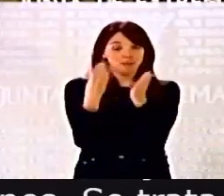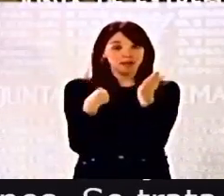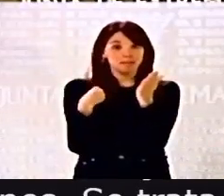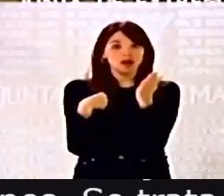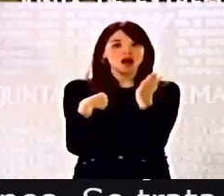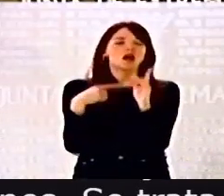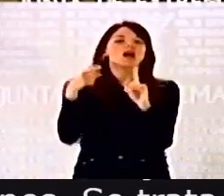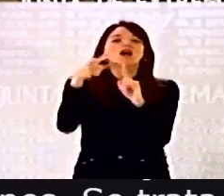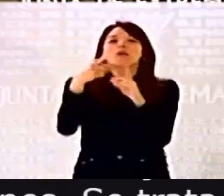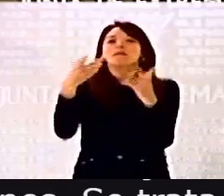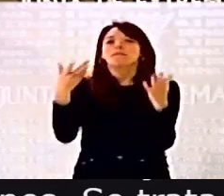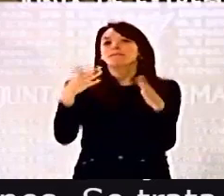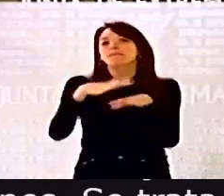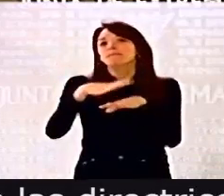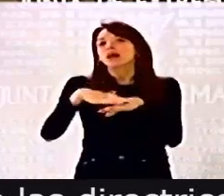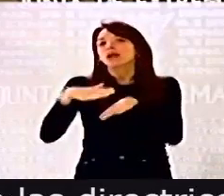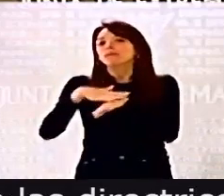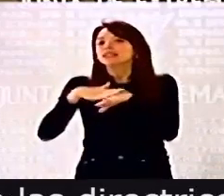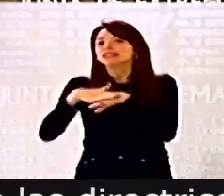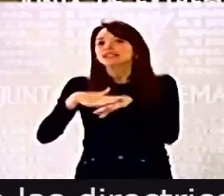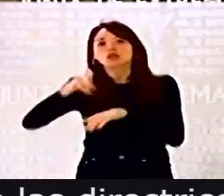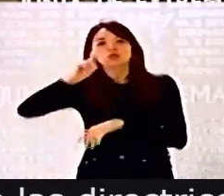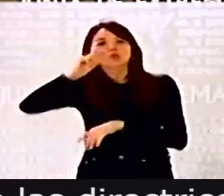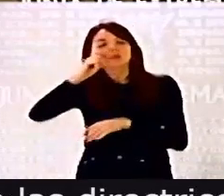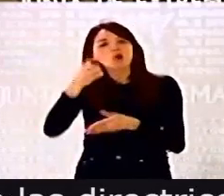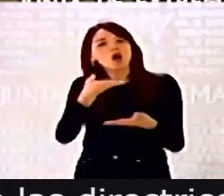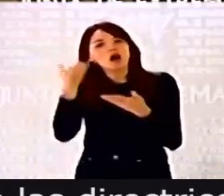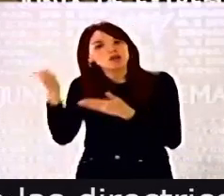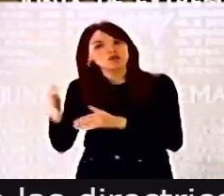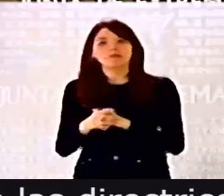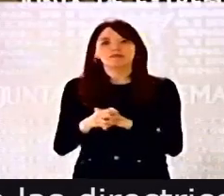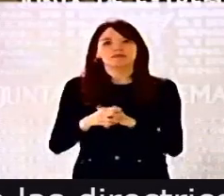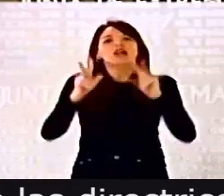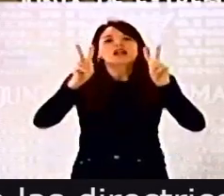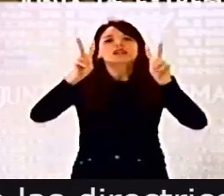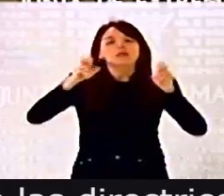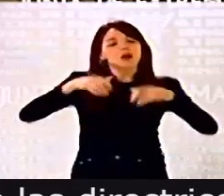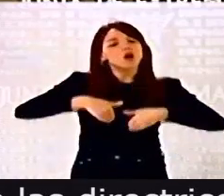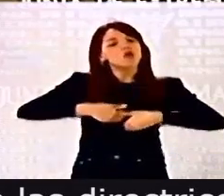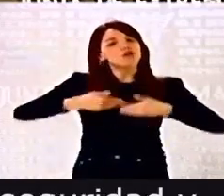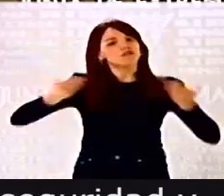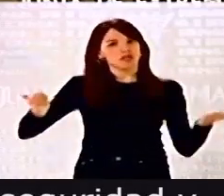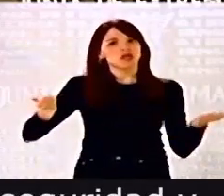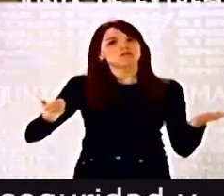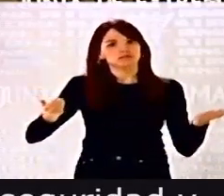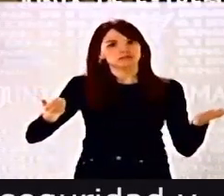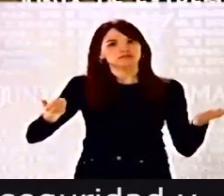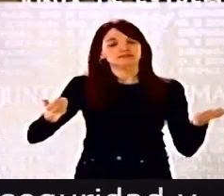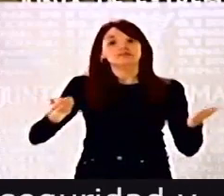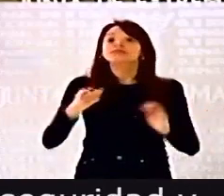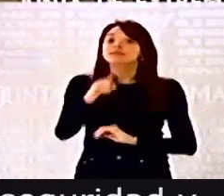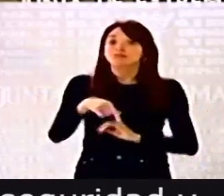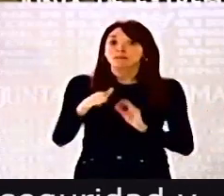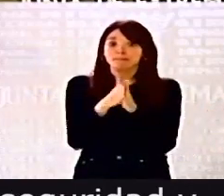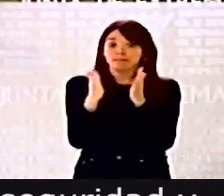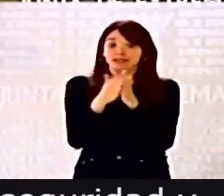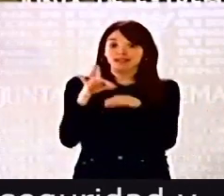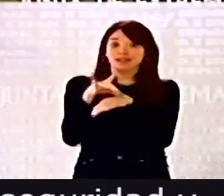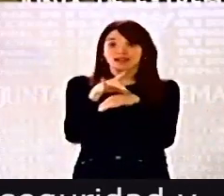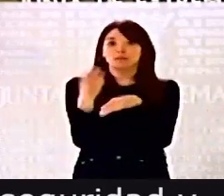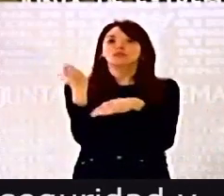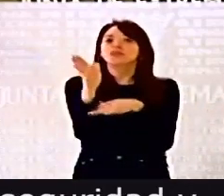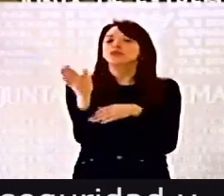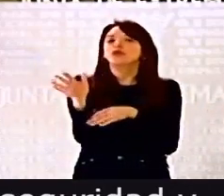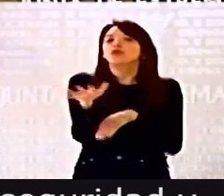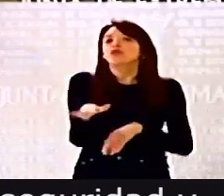directrices nacionales del Ministerio de Turismo en materia de seguridad y confianza turística. Este manual será presentado en la